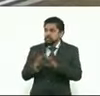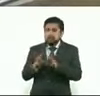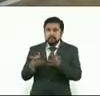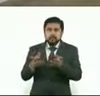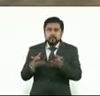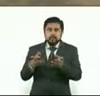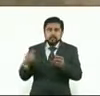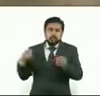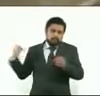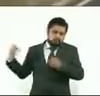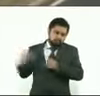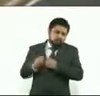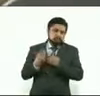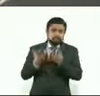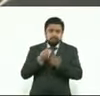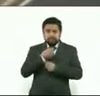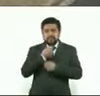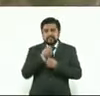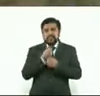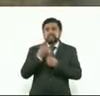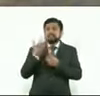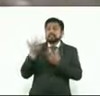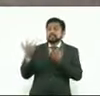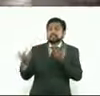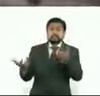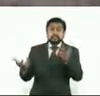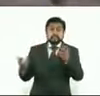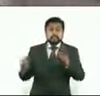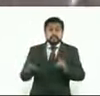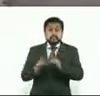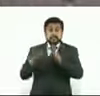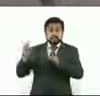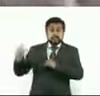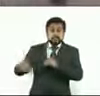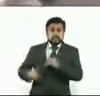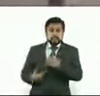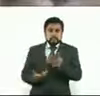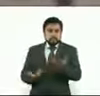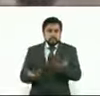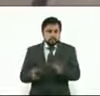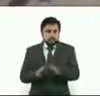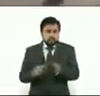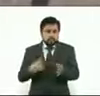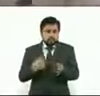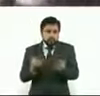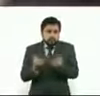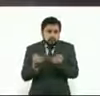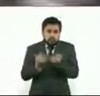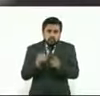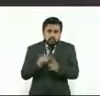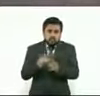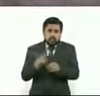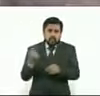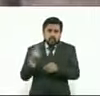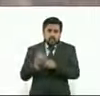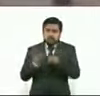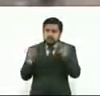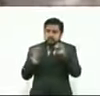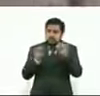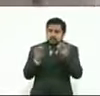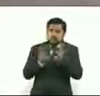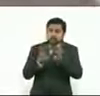el micrófono. Obviamente alguien se enganchó con el cable y salió volando el micrófono. No, pero tú también a correr, si no, pues, yo, sí, pues a quedar